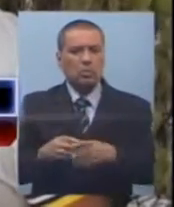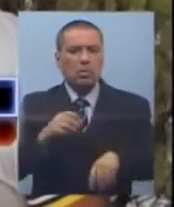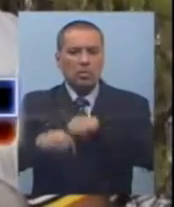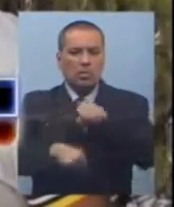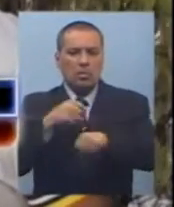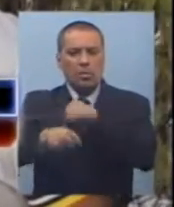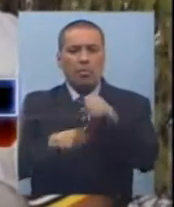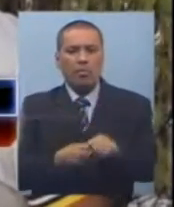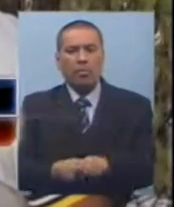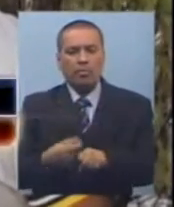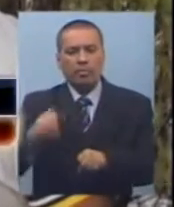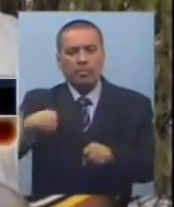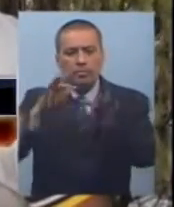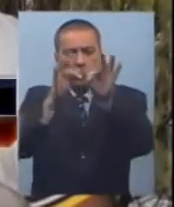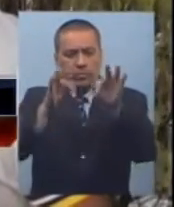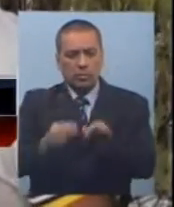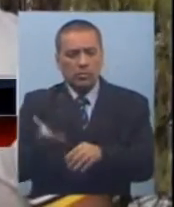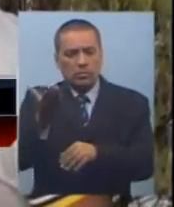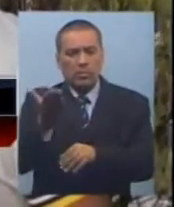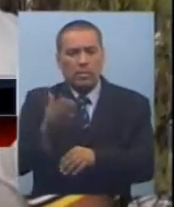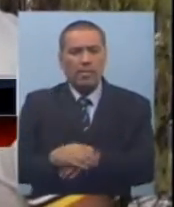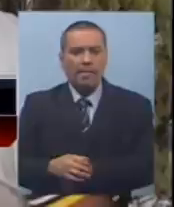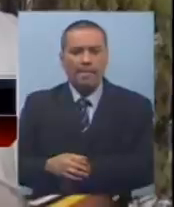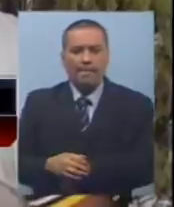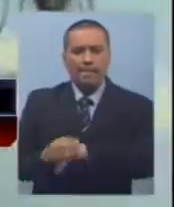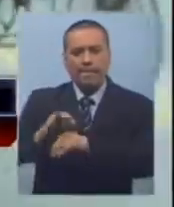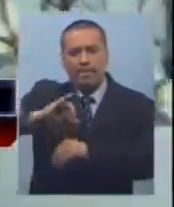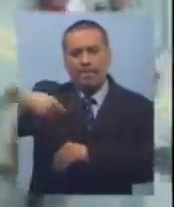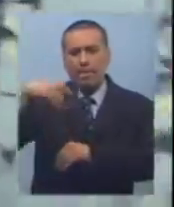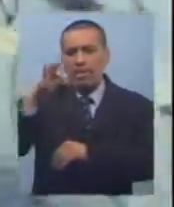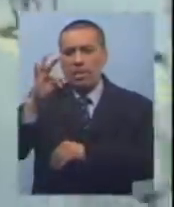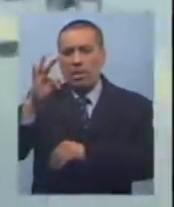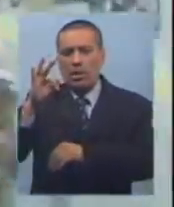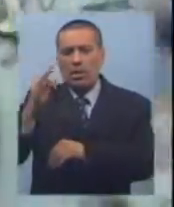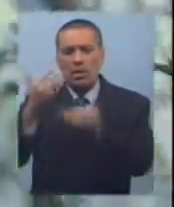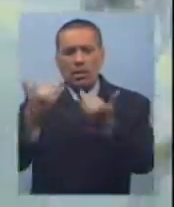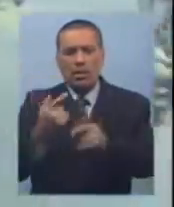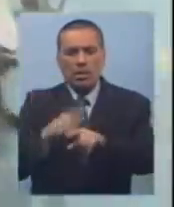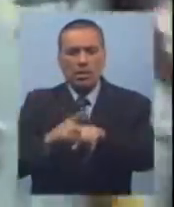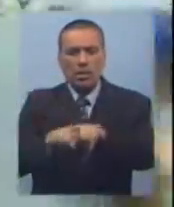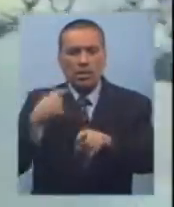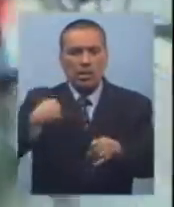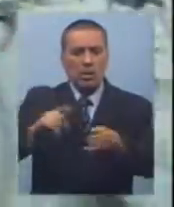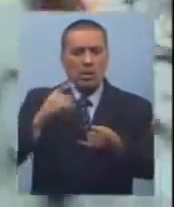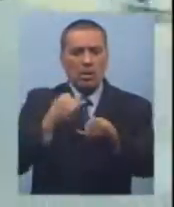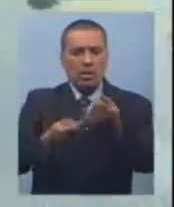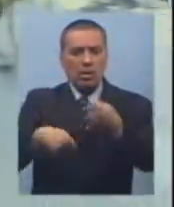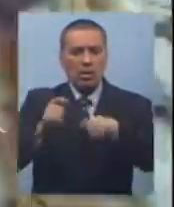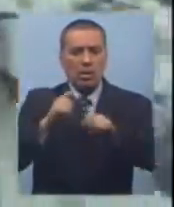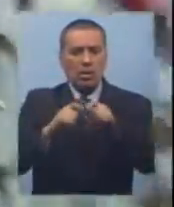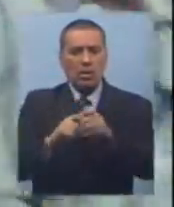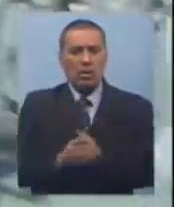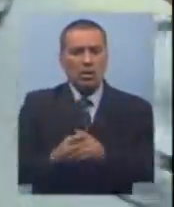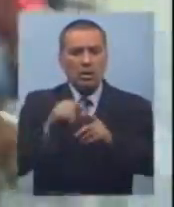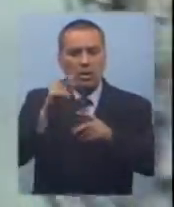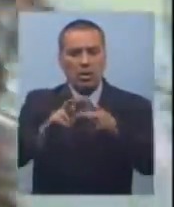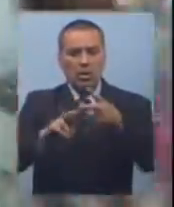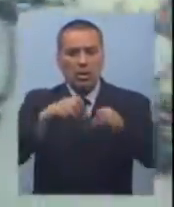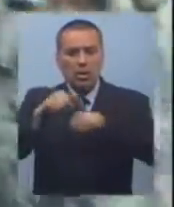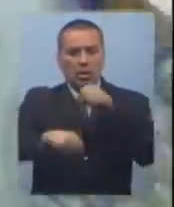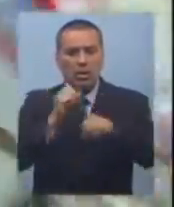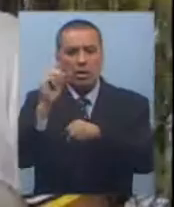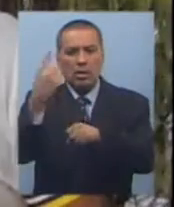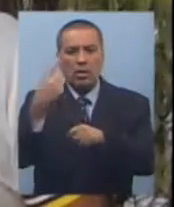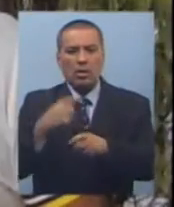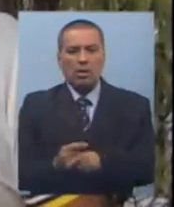ciclismo contamos con figuras importantes como Jorman Flores y ahora mismo terminando una negociación con dos ciclistas de primer